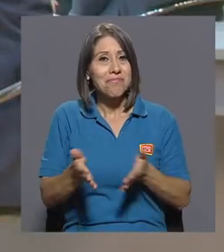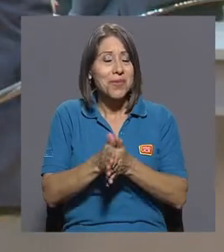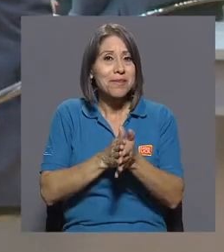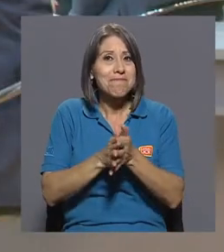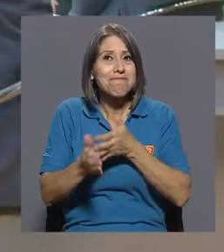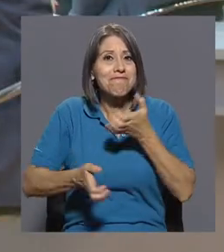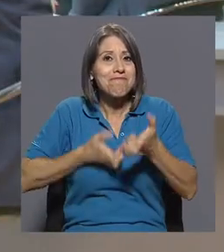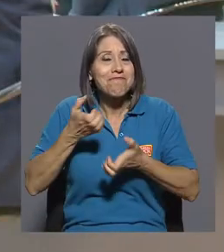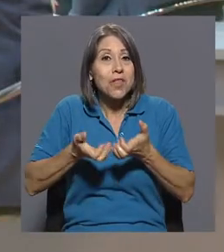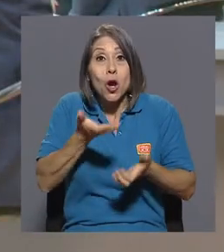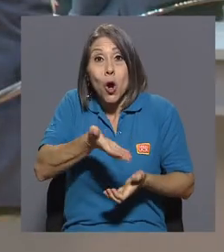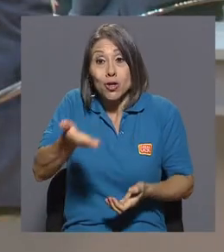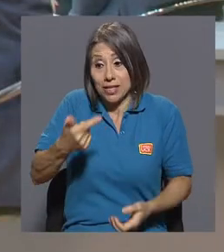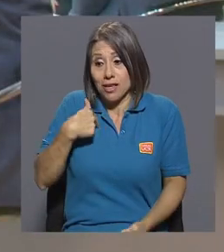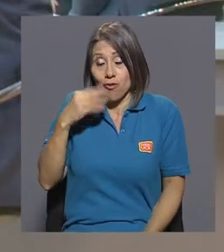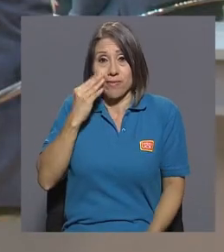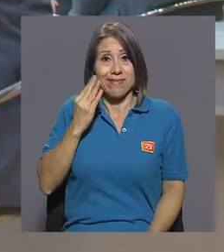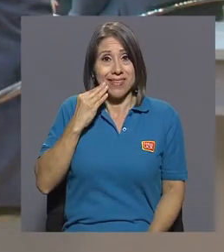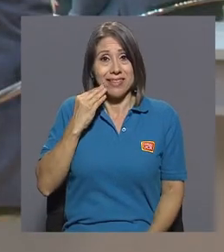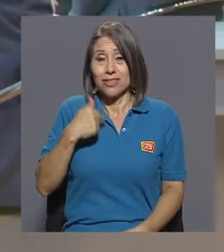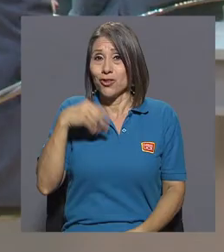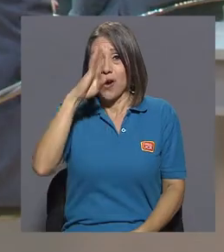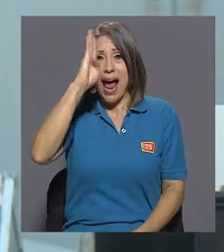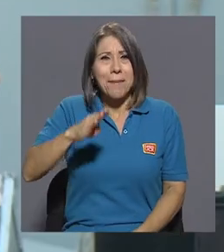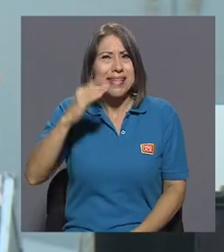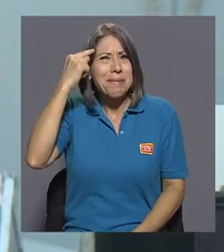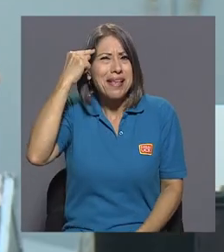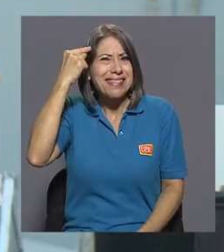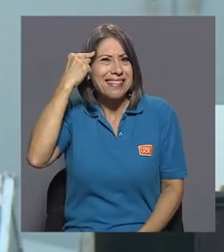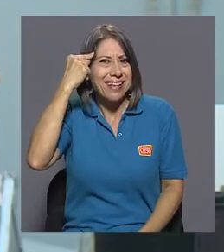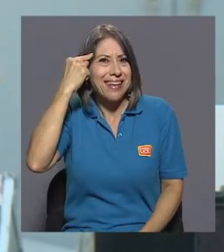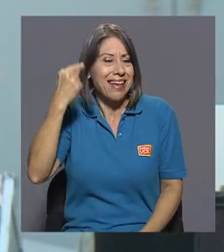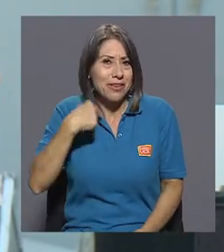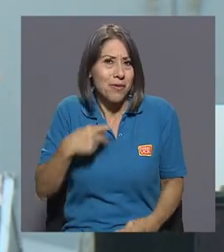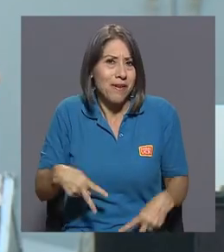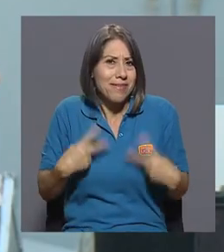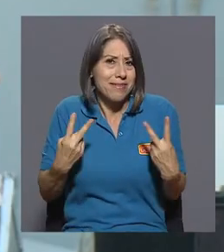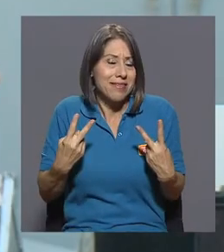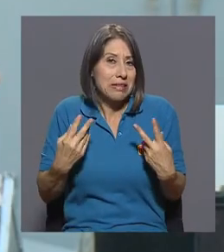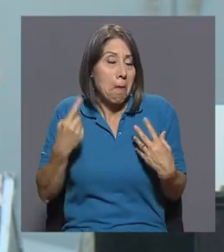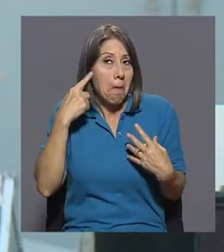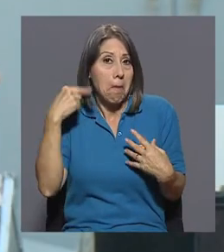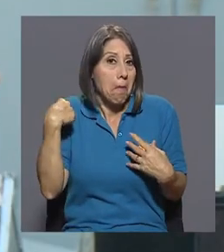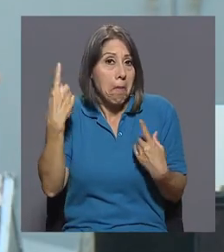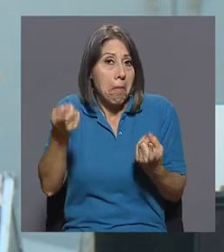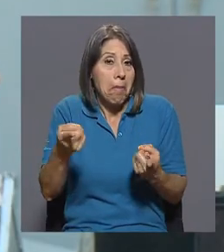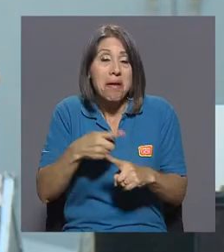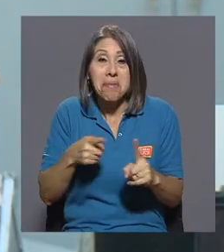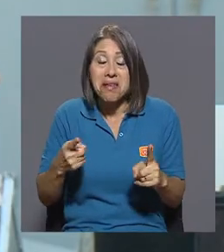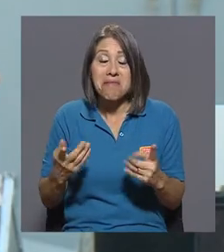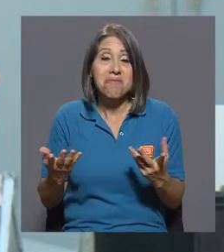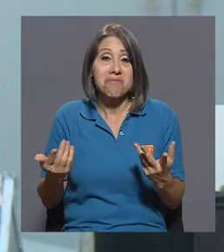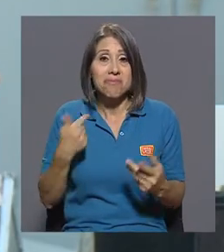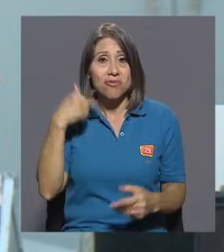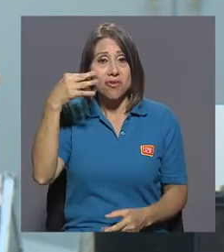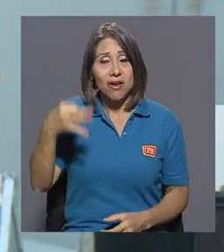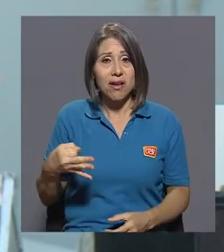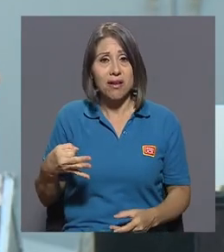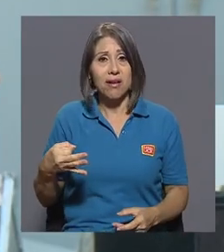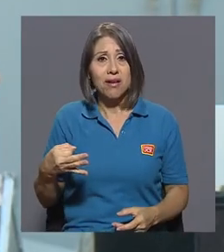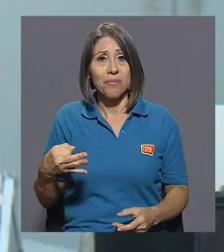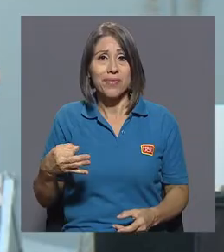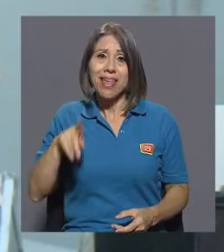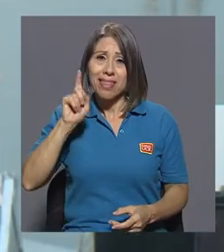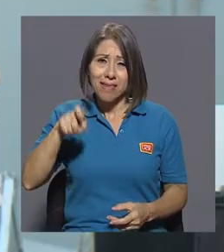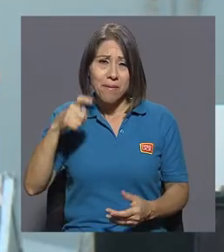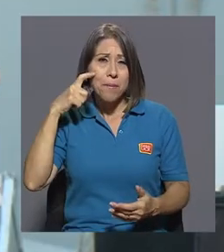Cosas vividas que jamás pensé en mil años que iba a vivir, pero sí, como con todo, yo creo que hay que probar un